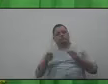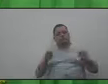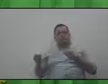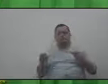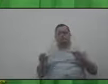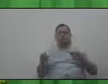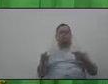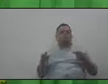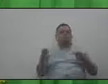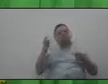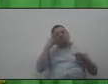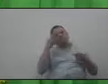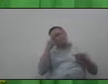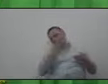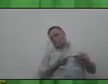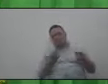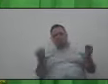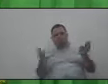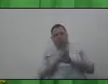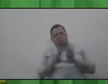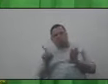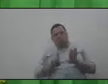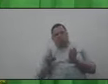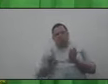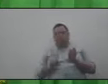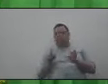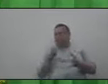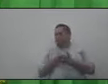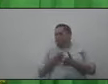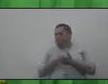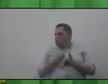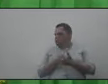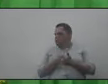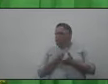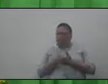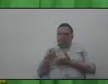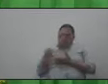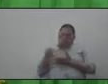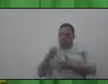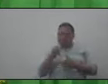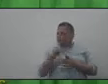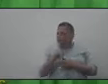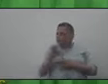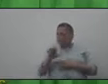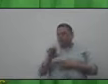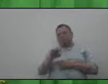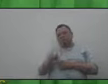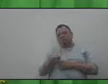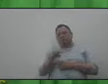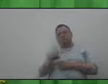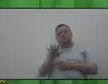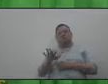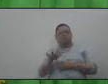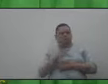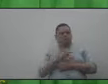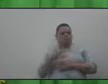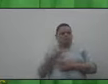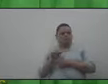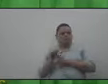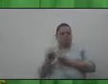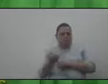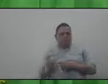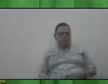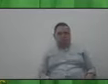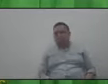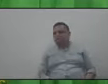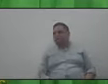porque uno debe ver la rentabilidad social que es nuestra EPS. Creo que los que